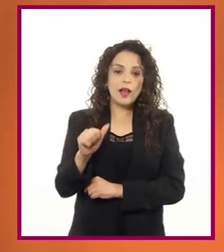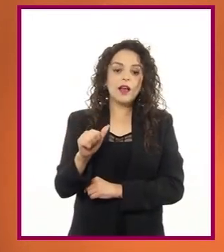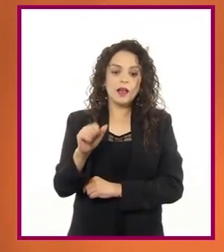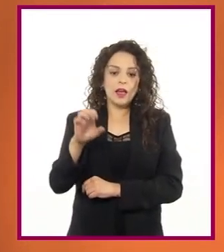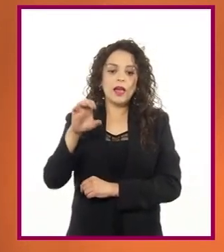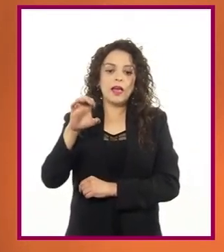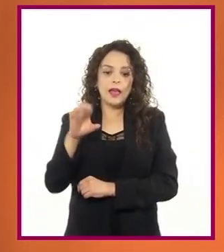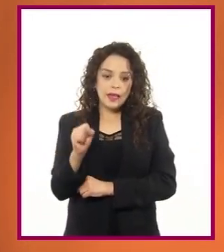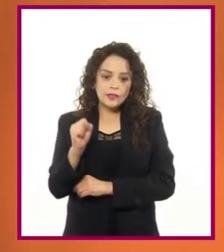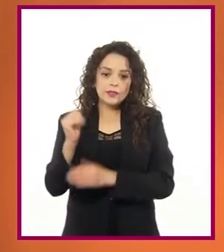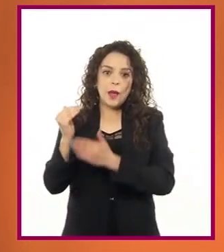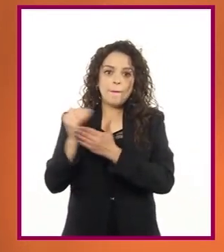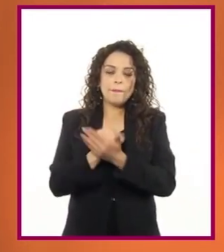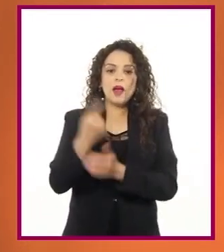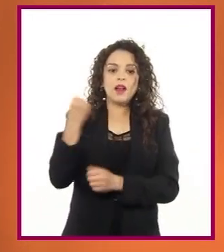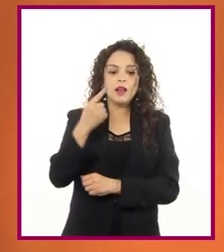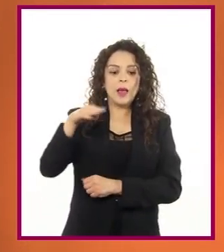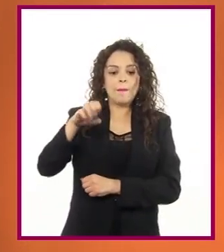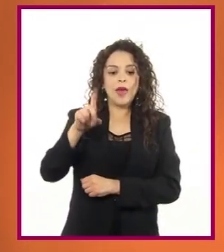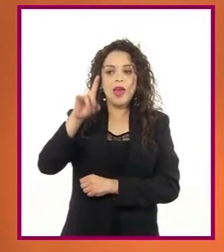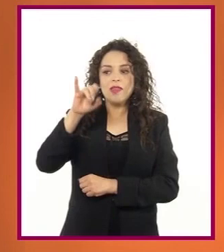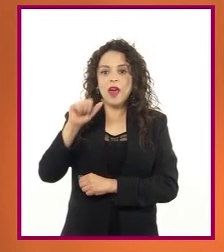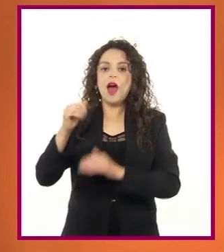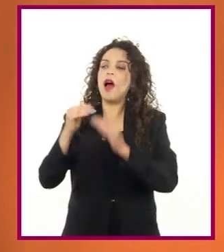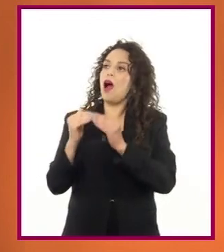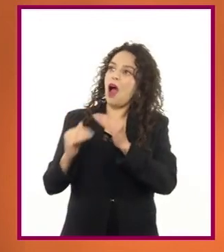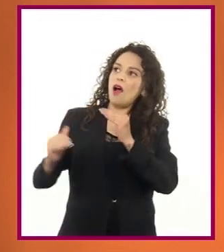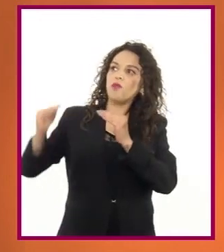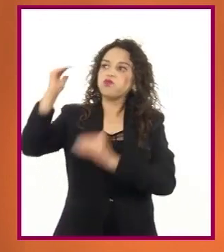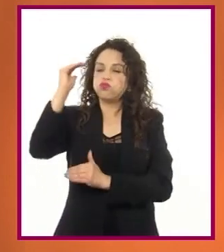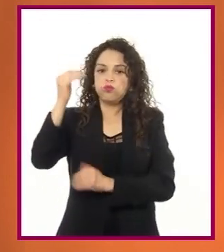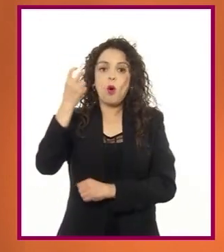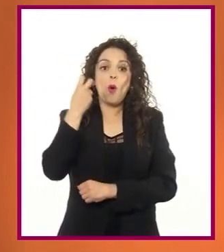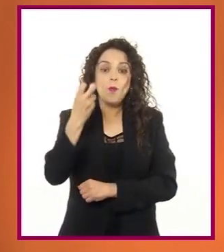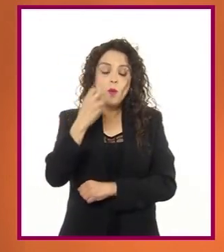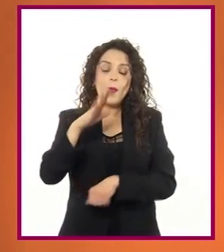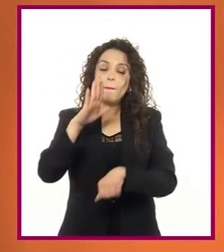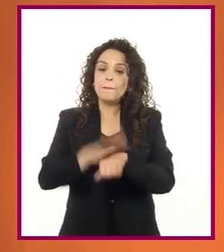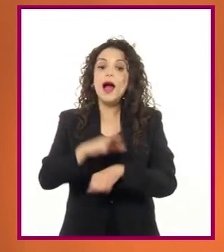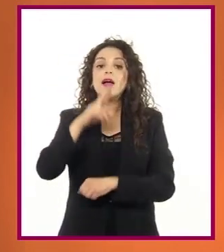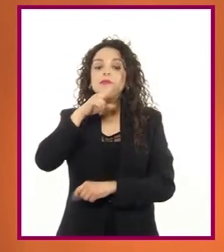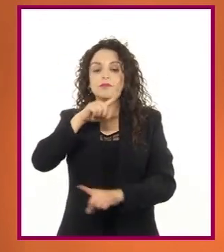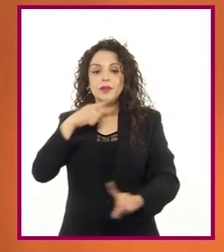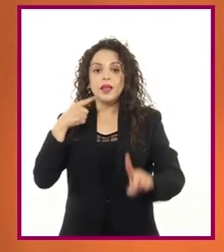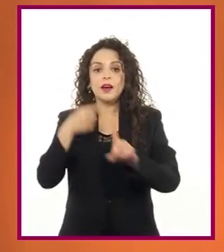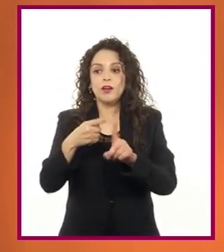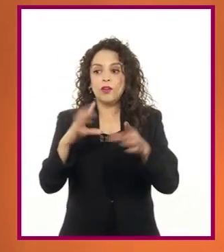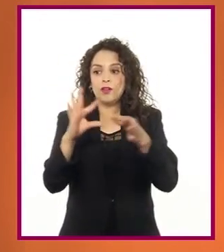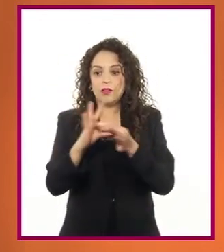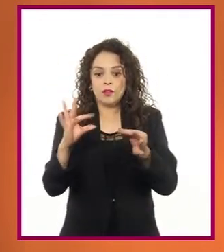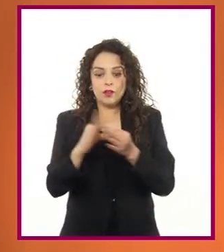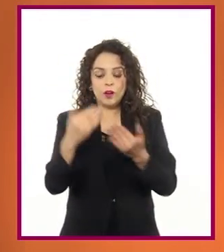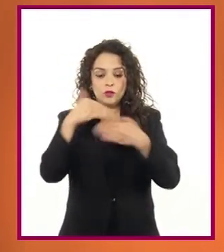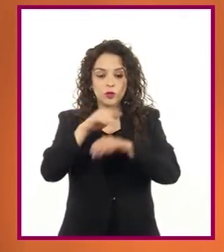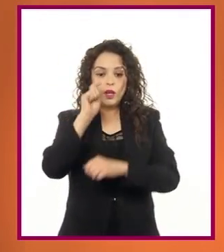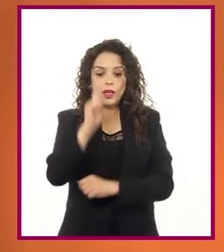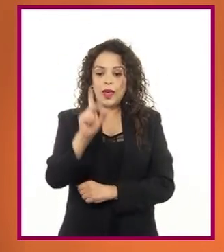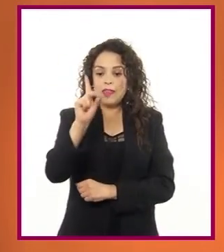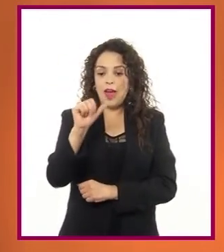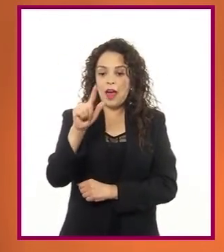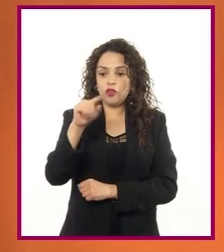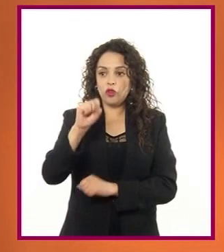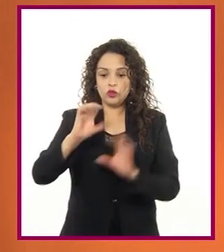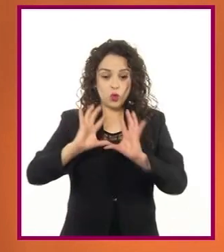a datos extremos, por lo que ofrece una mejor representación en los casos en los que los datos de un